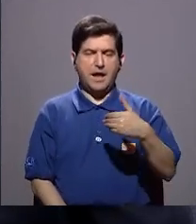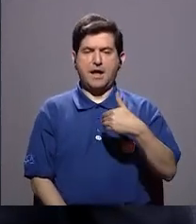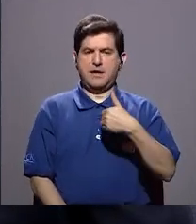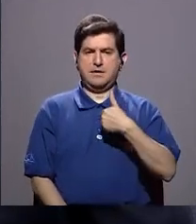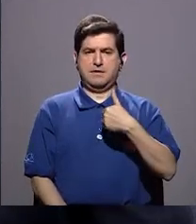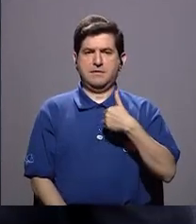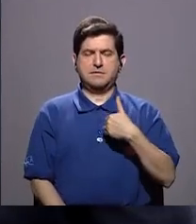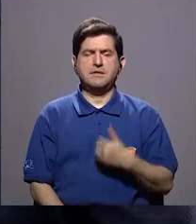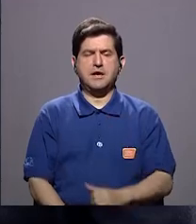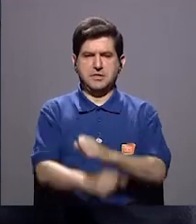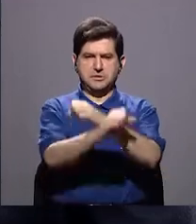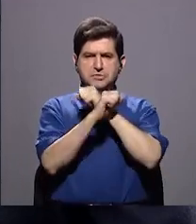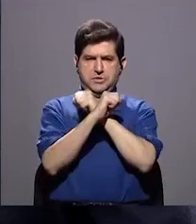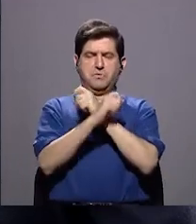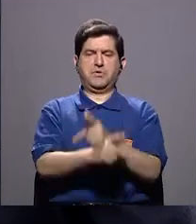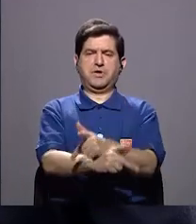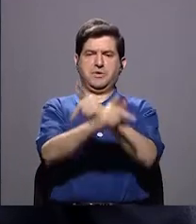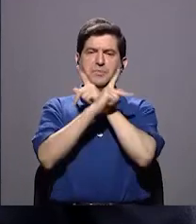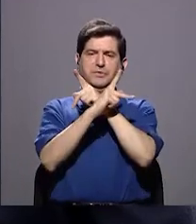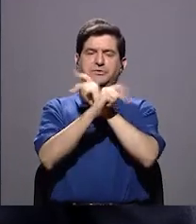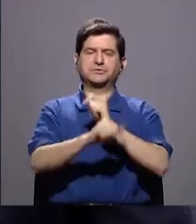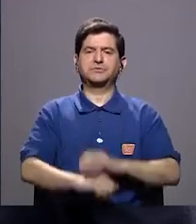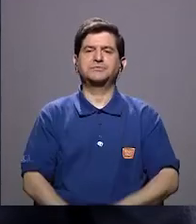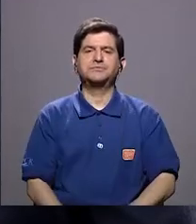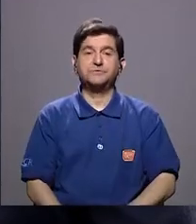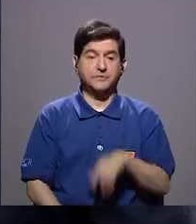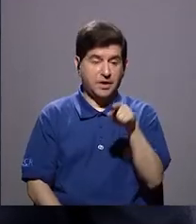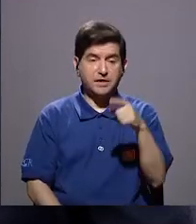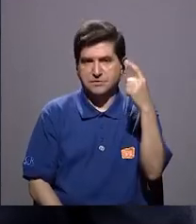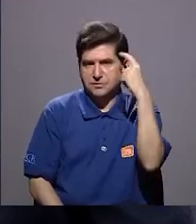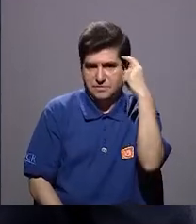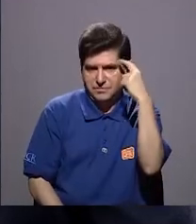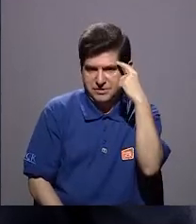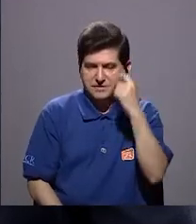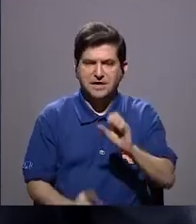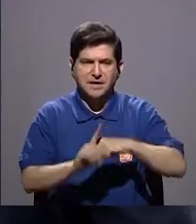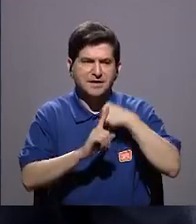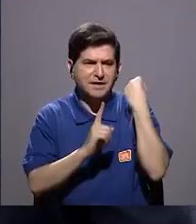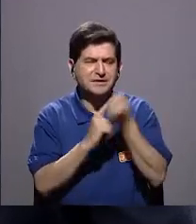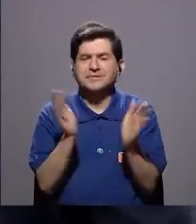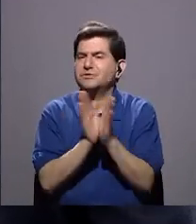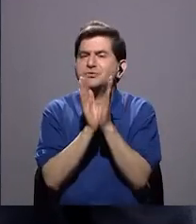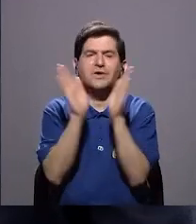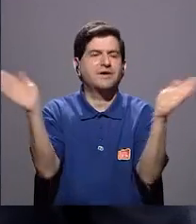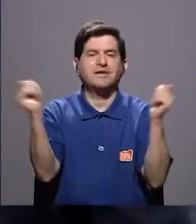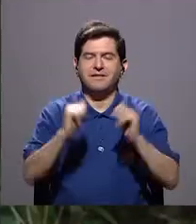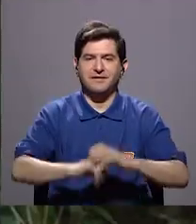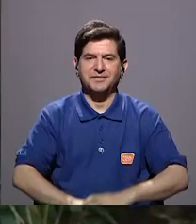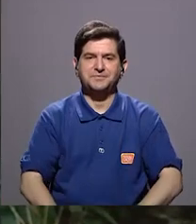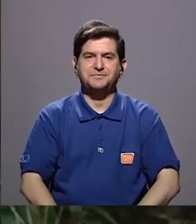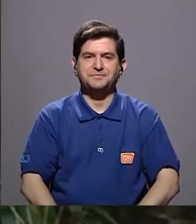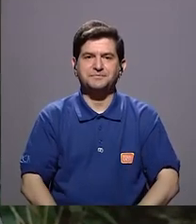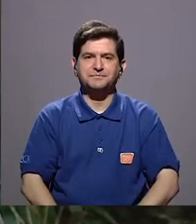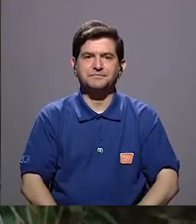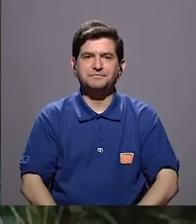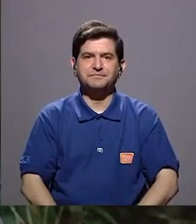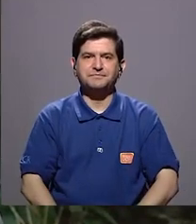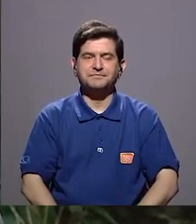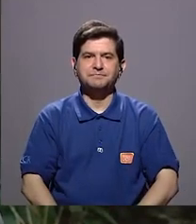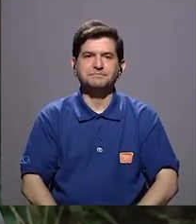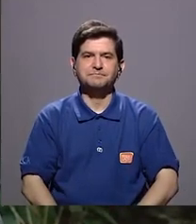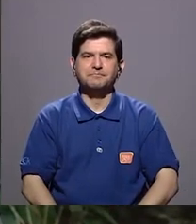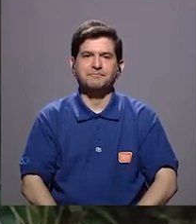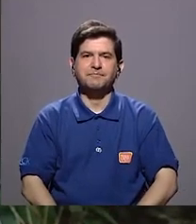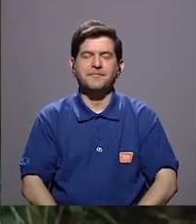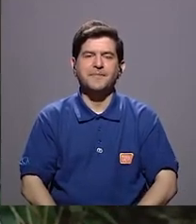va a recibir una seguridad y una protección. Esto hablándolo en términos generales, ¿verdad? Claro. Y,